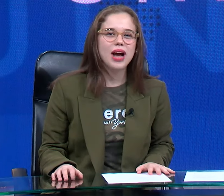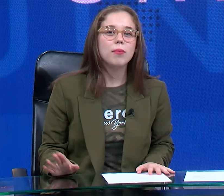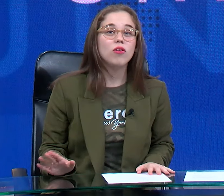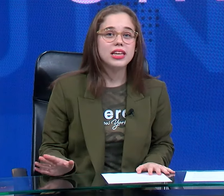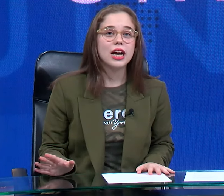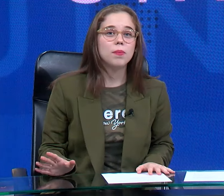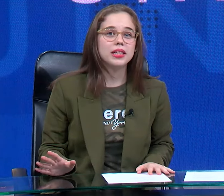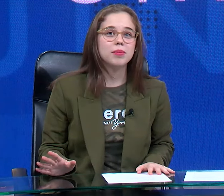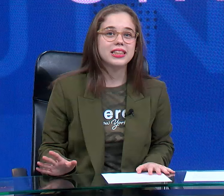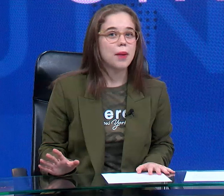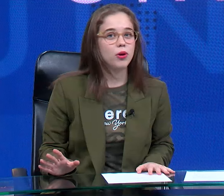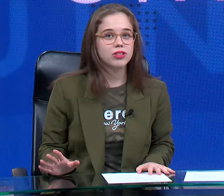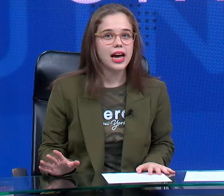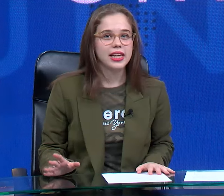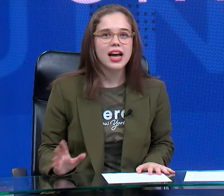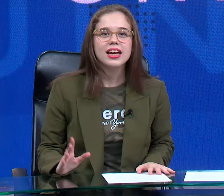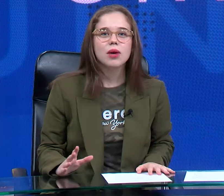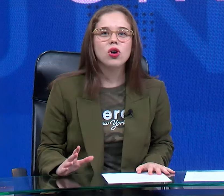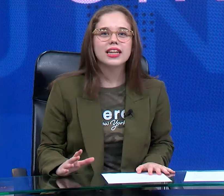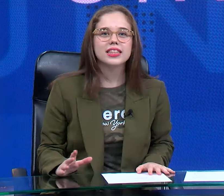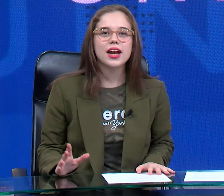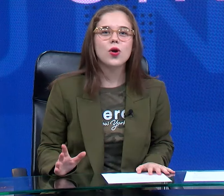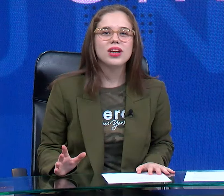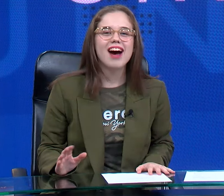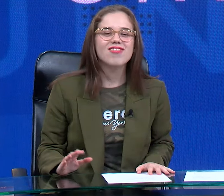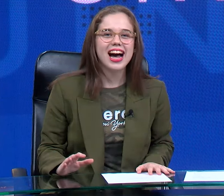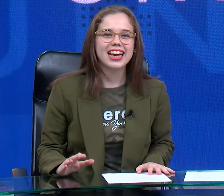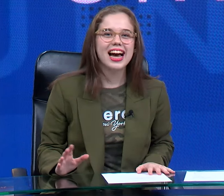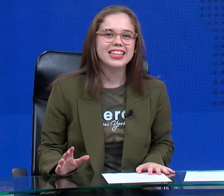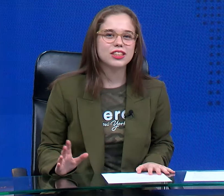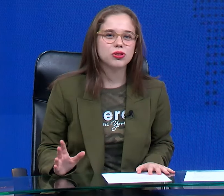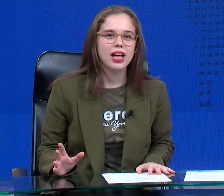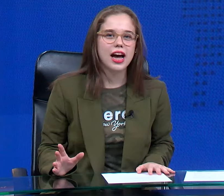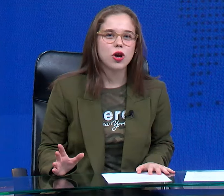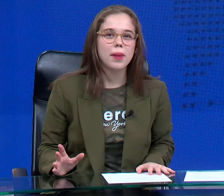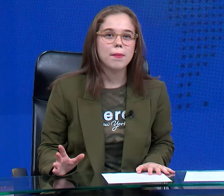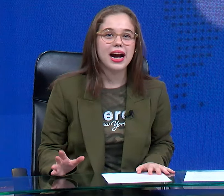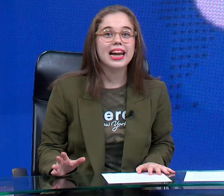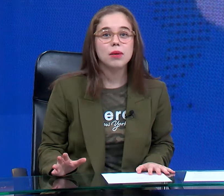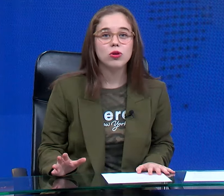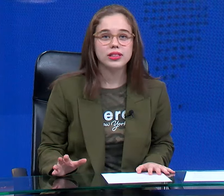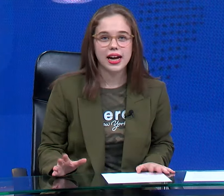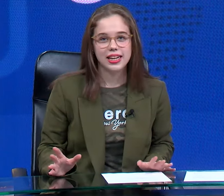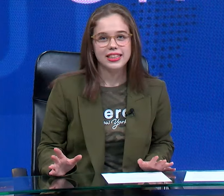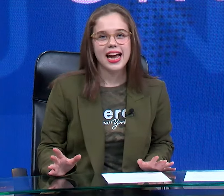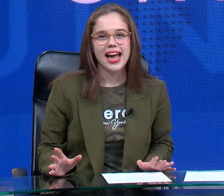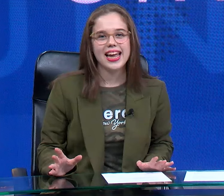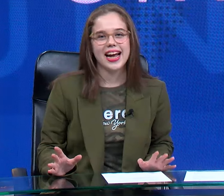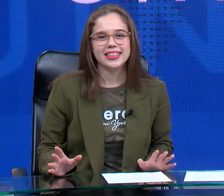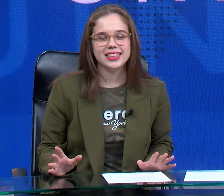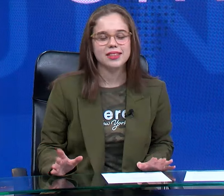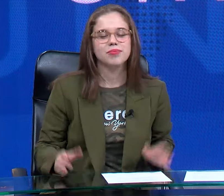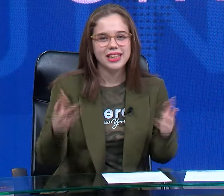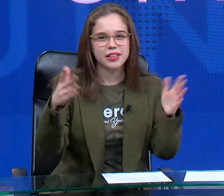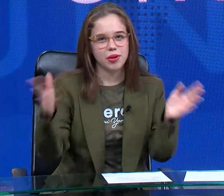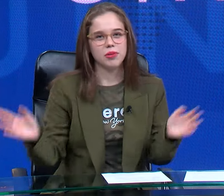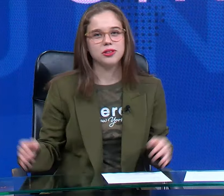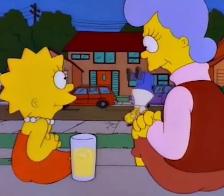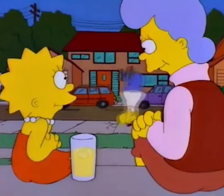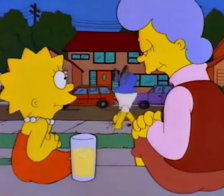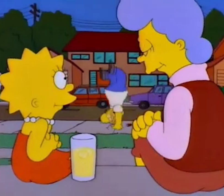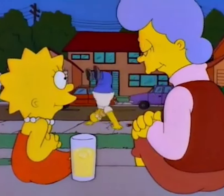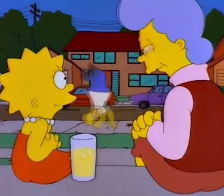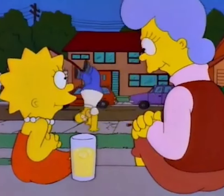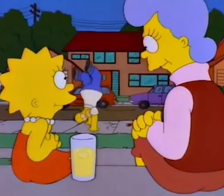ya hay una movida completamente espontánea que busca hacer una vaca entre ciudadanos para pagar la multa. Ya, sí, sí, ya te